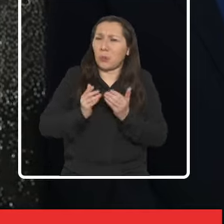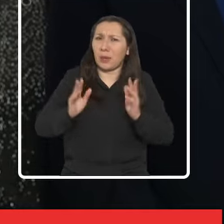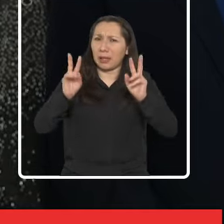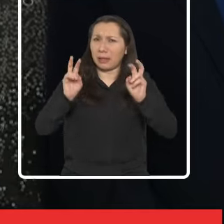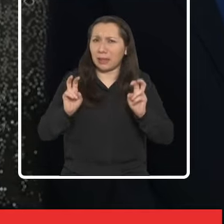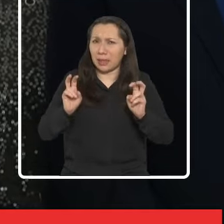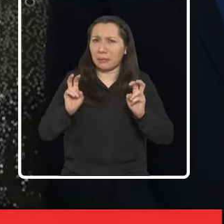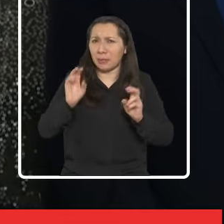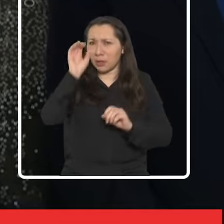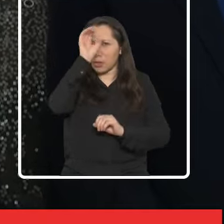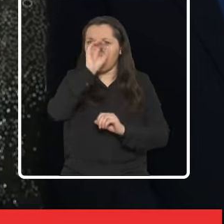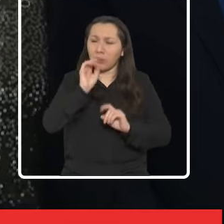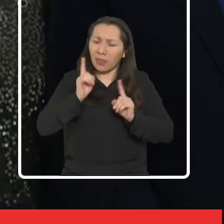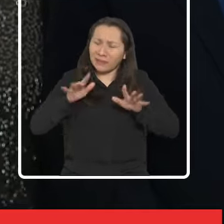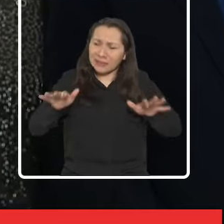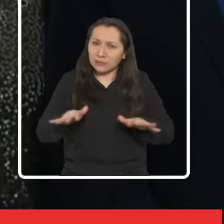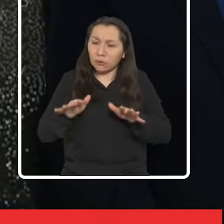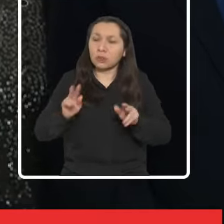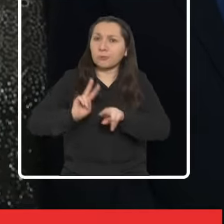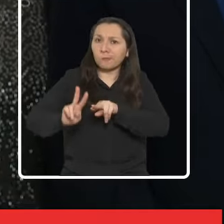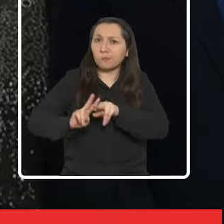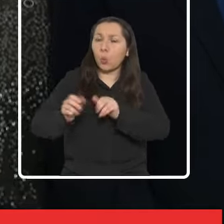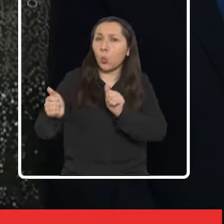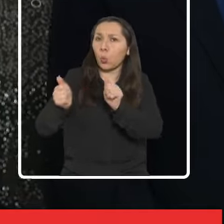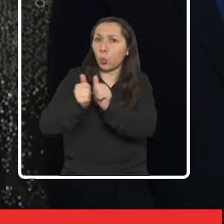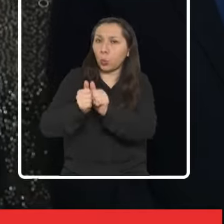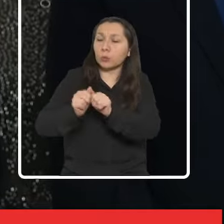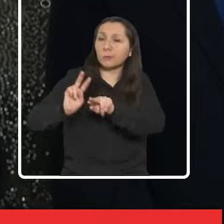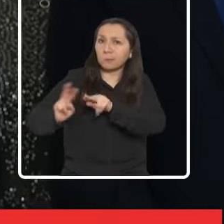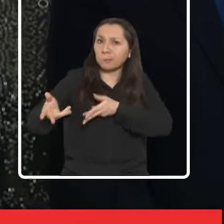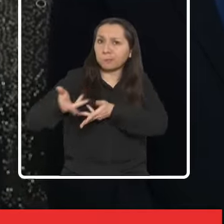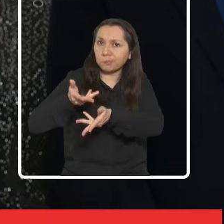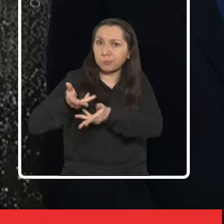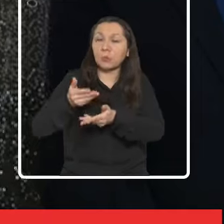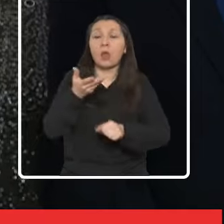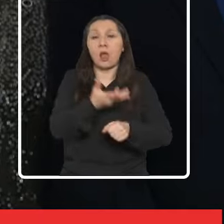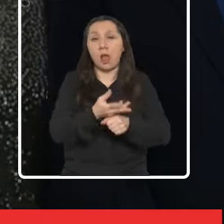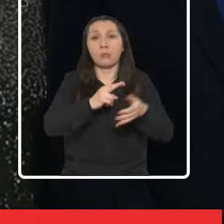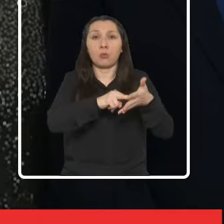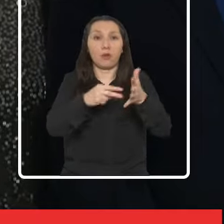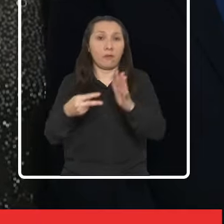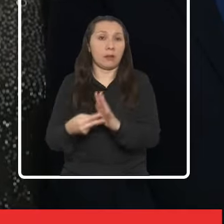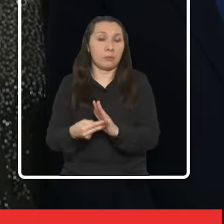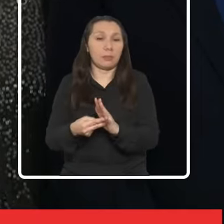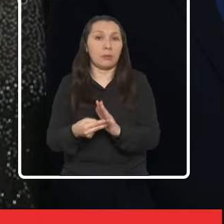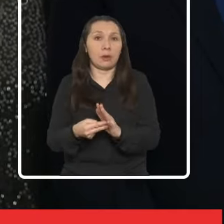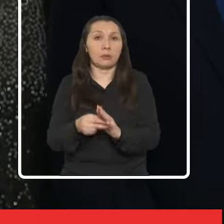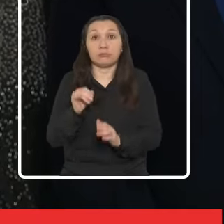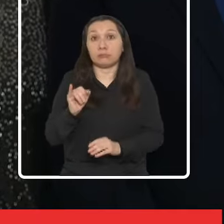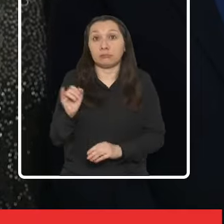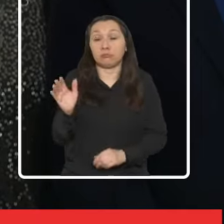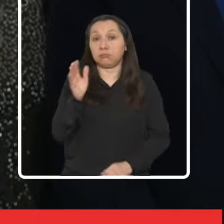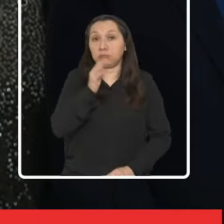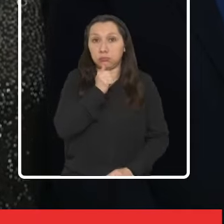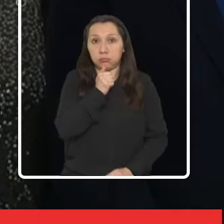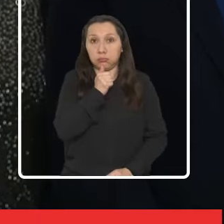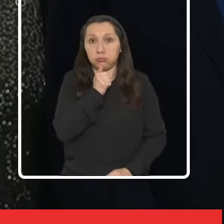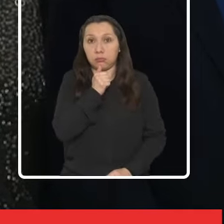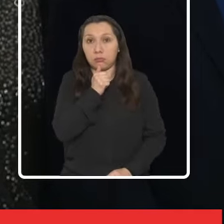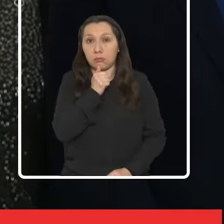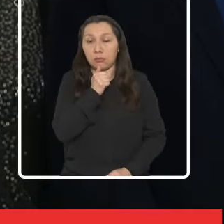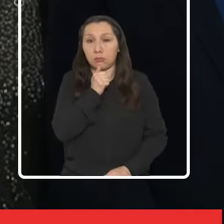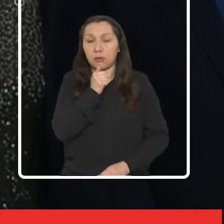de vista es hacer todos los esfuerzos por resolverlos en conjunto. Hay problemas en los que si no hay